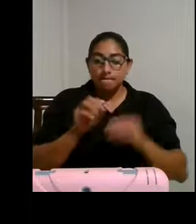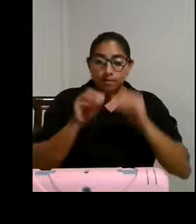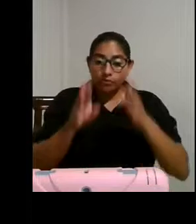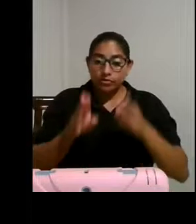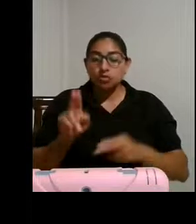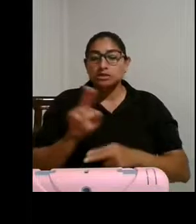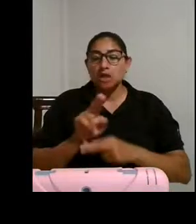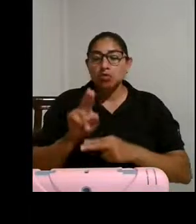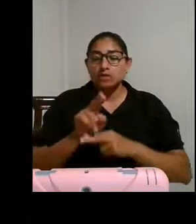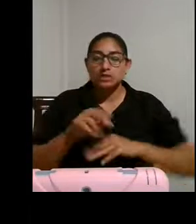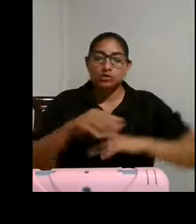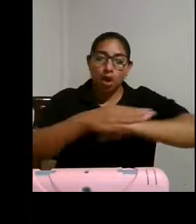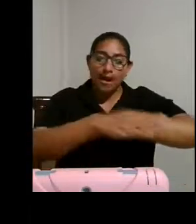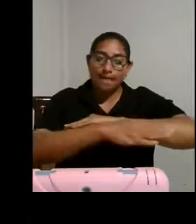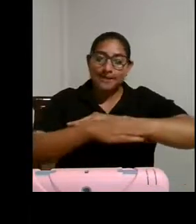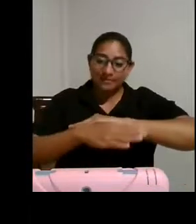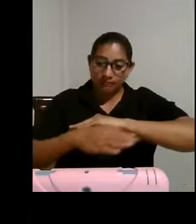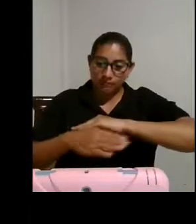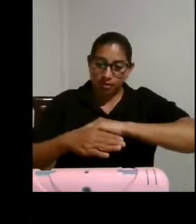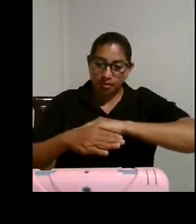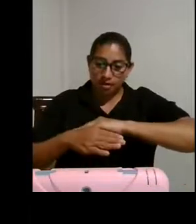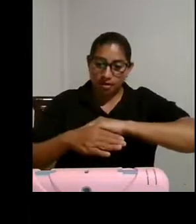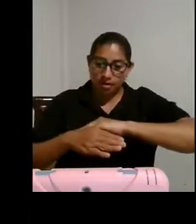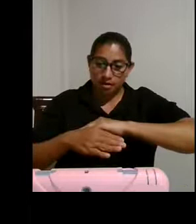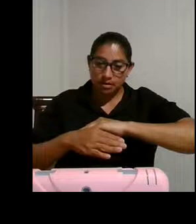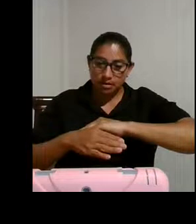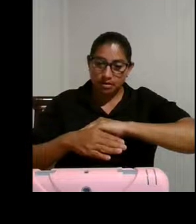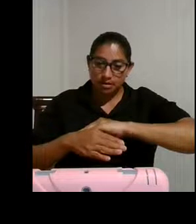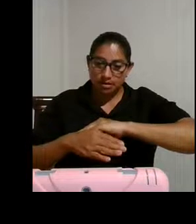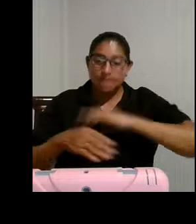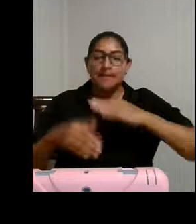poquito más, lo más que pueda.